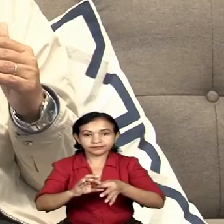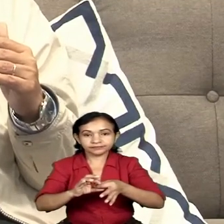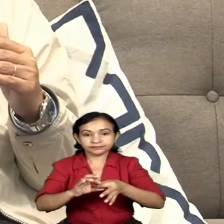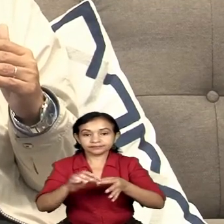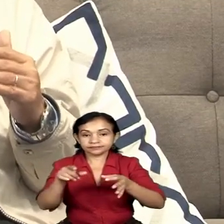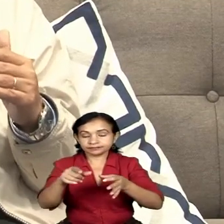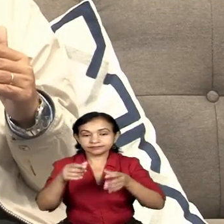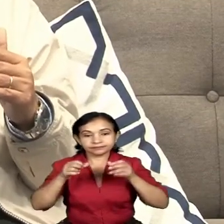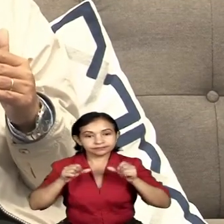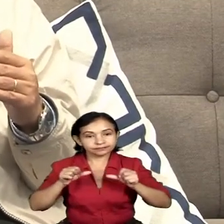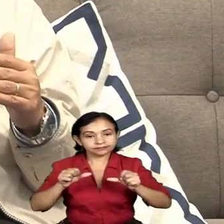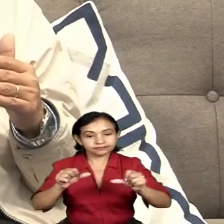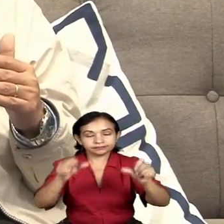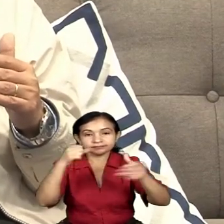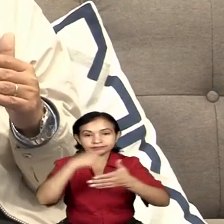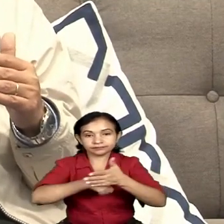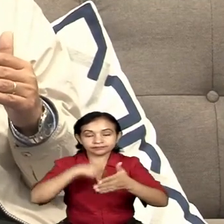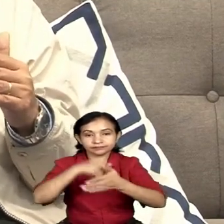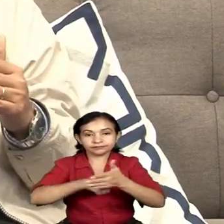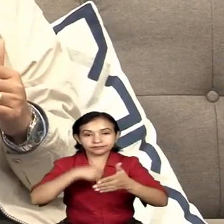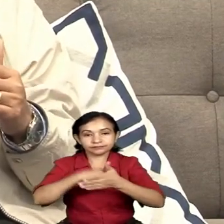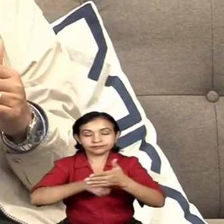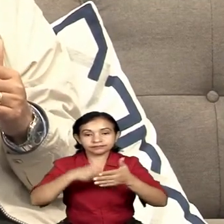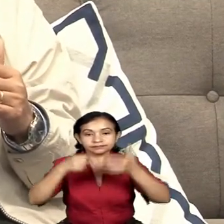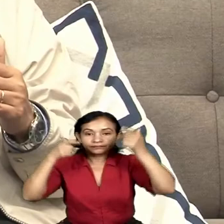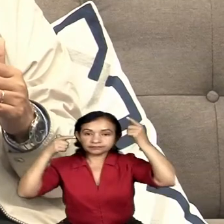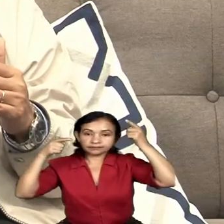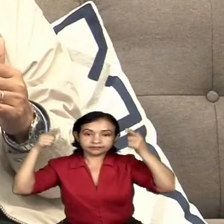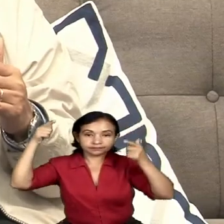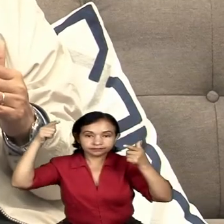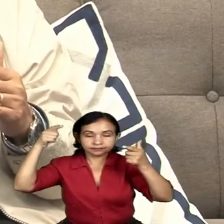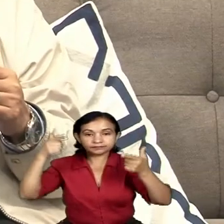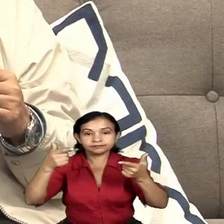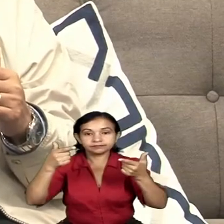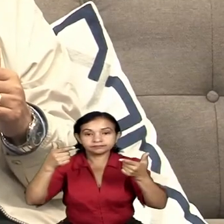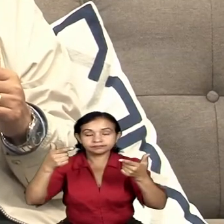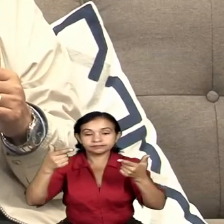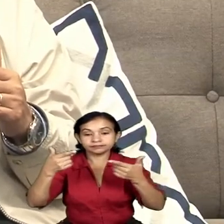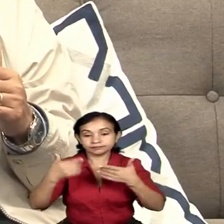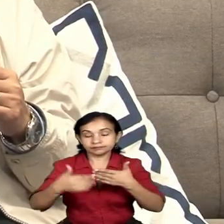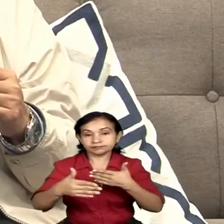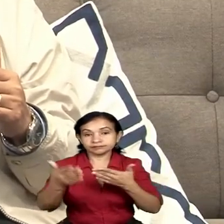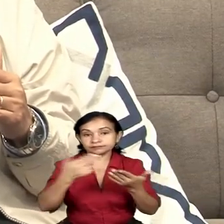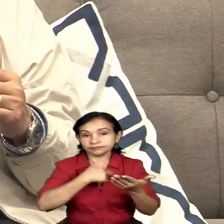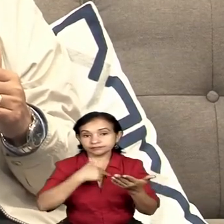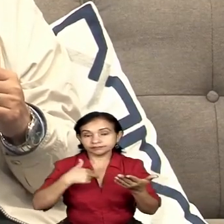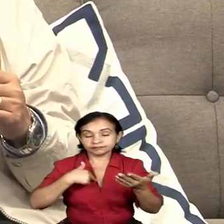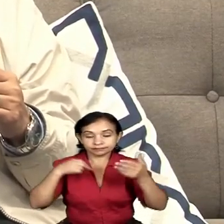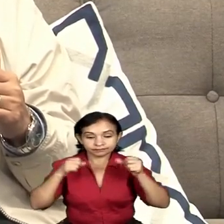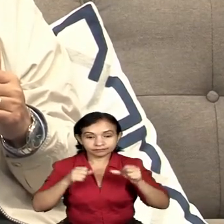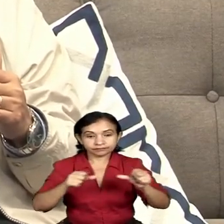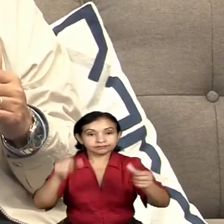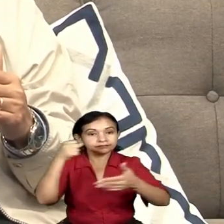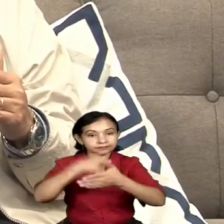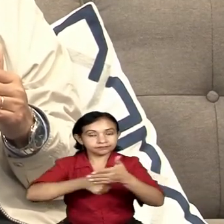de esa continuidad de lucha de Sandino hasta la actualidad, que seguimos